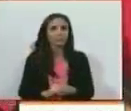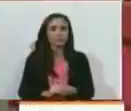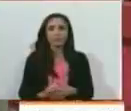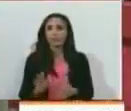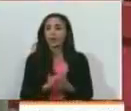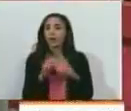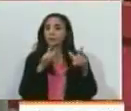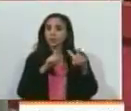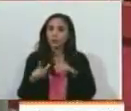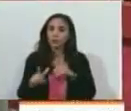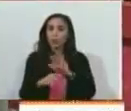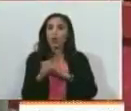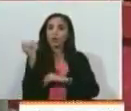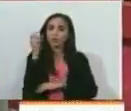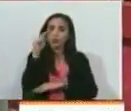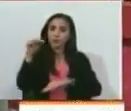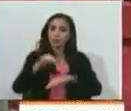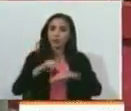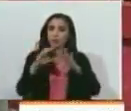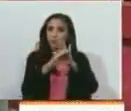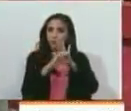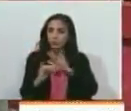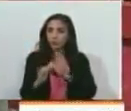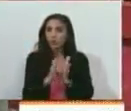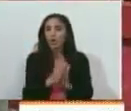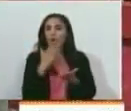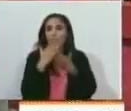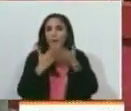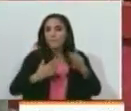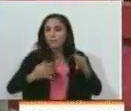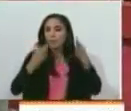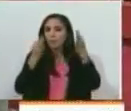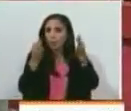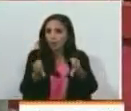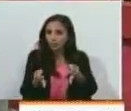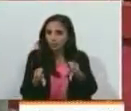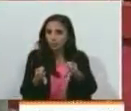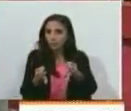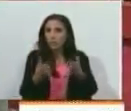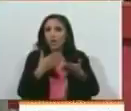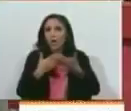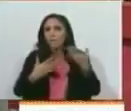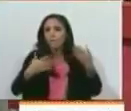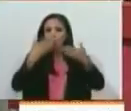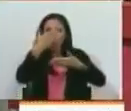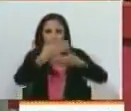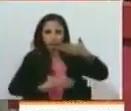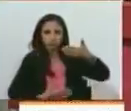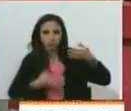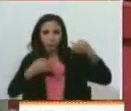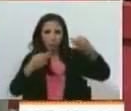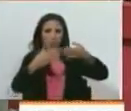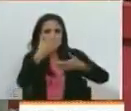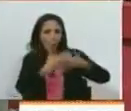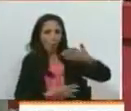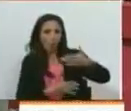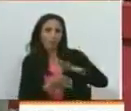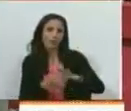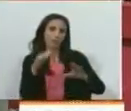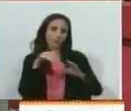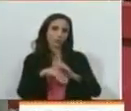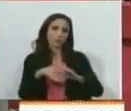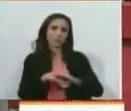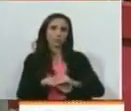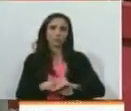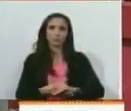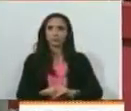ante la Asamblea Nacional Constituyente haciendo la propuesta de unas elecciones. Qué bueno, ¿verdad? Imagínense ustedes esto. Imagínense ustedes